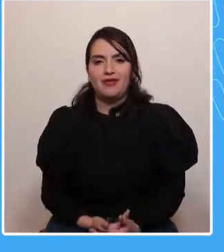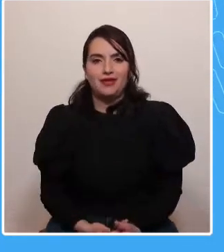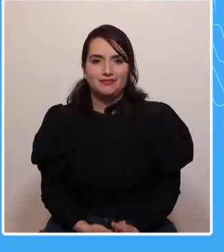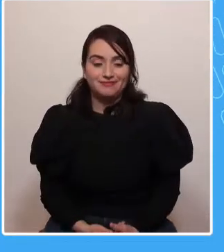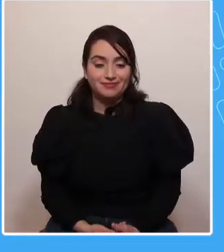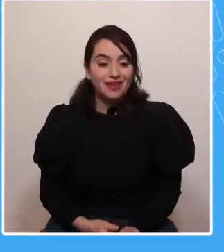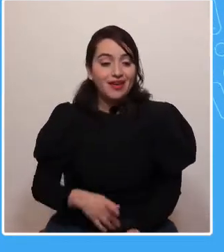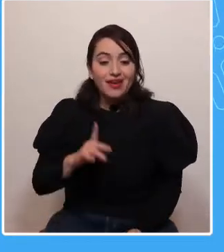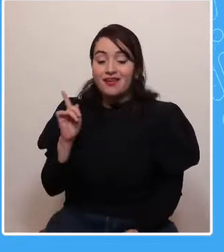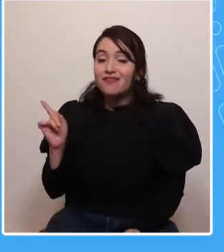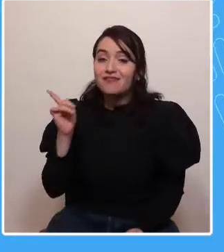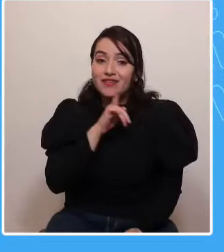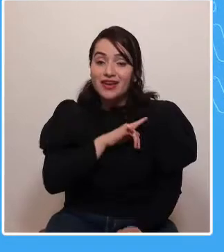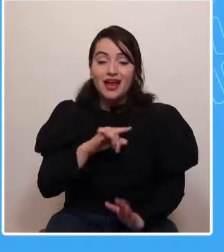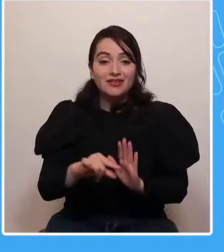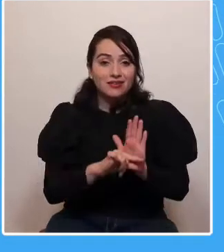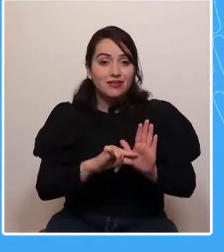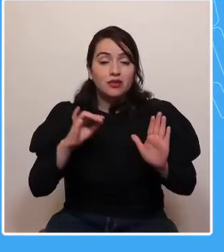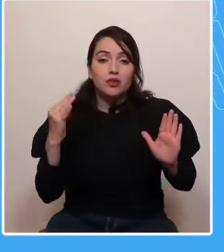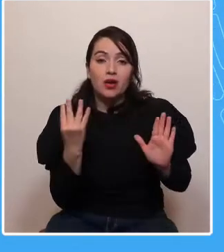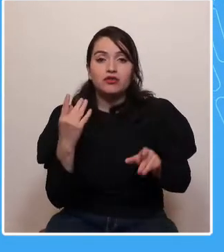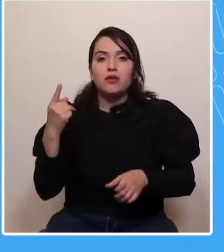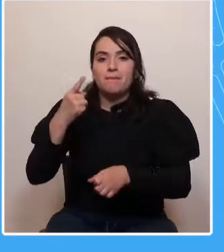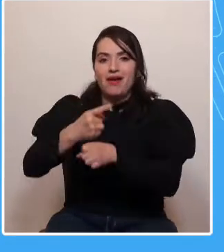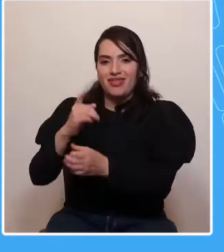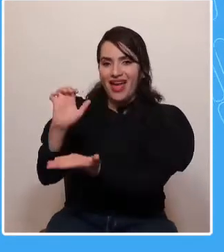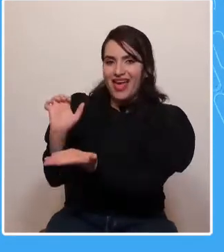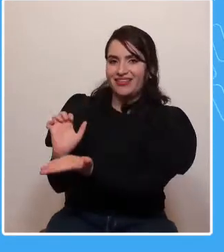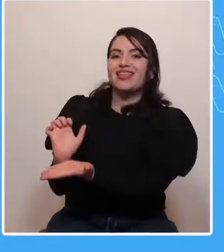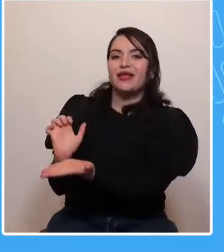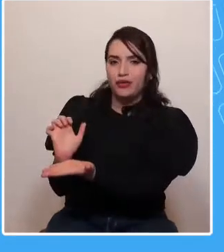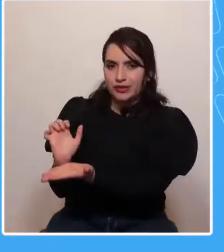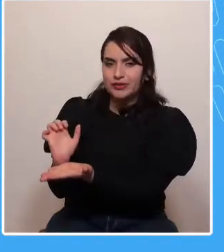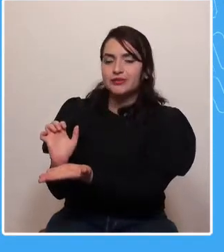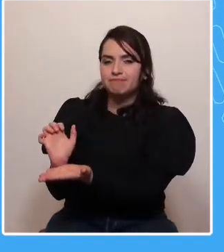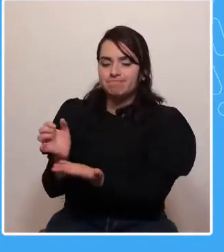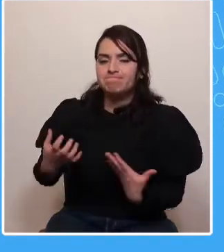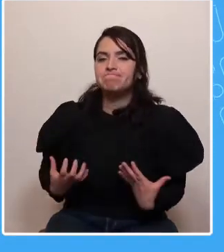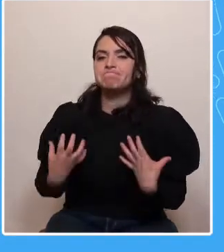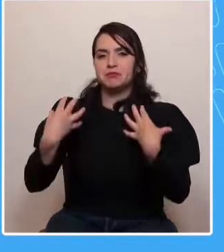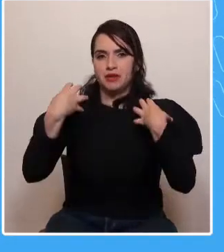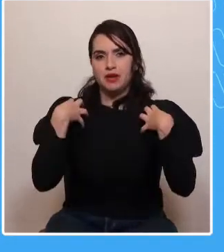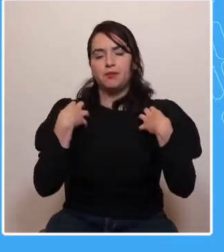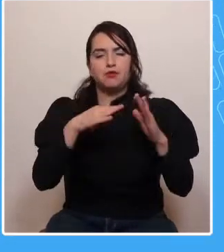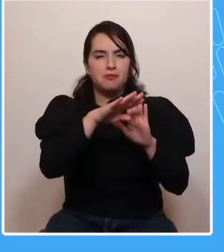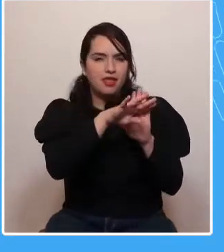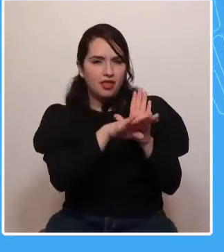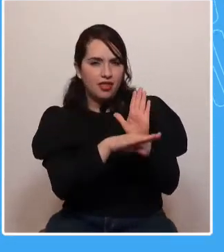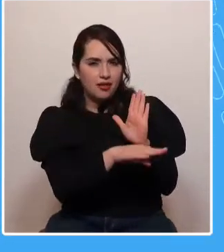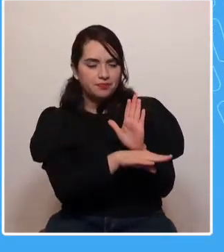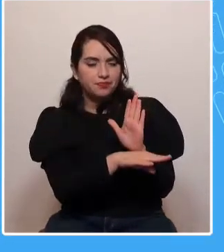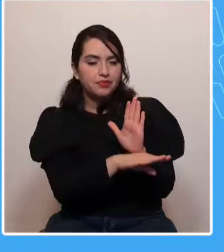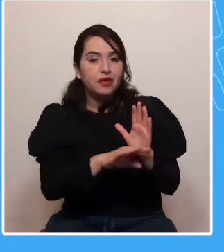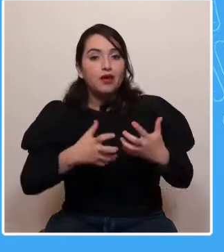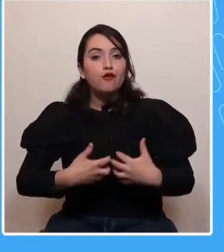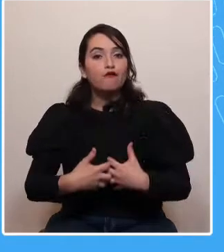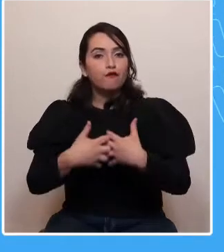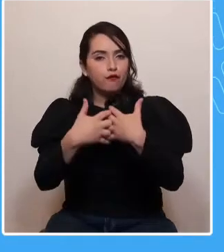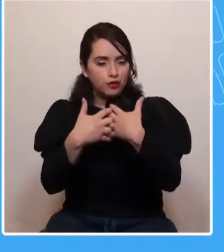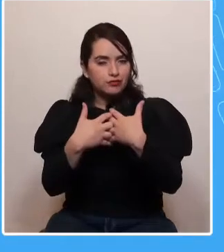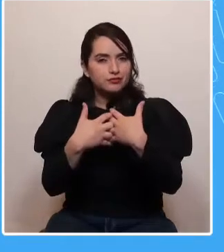Finalmente, el inciso cuarto mandata al Estado a adoptar las medidas necesarias para el fortalecimiento